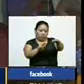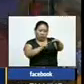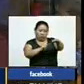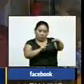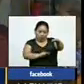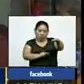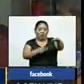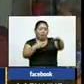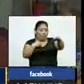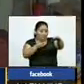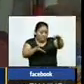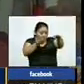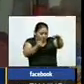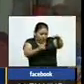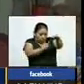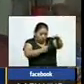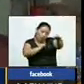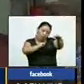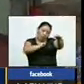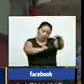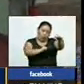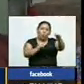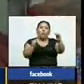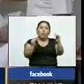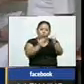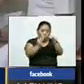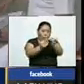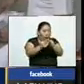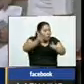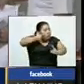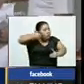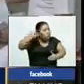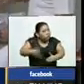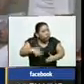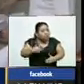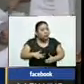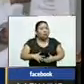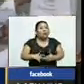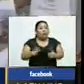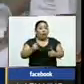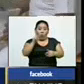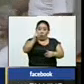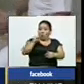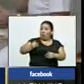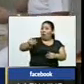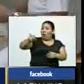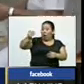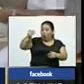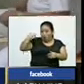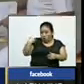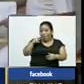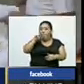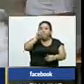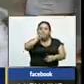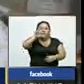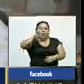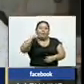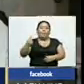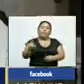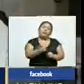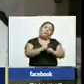como hemos tenido más casos, también ha habido incremento de casos graves y el año pasado hubieron 23 fallecidos